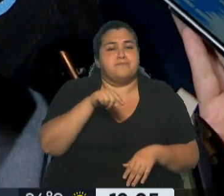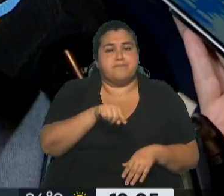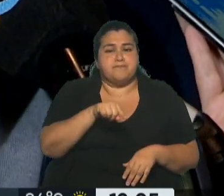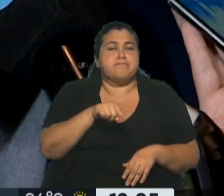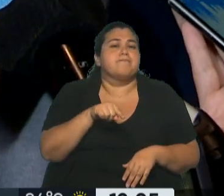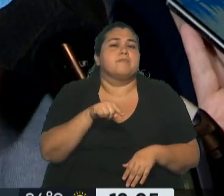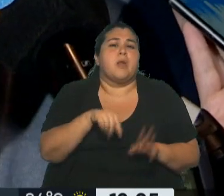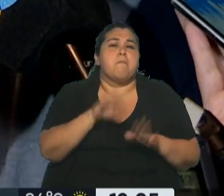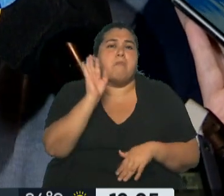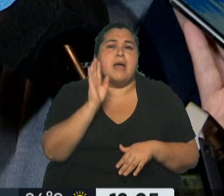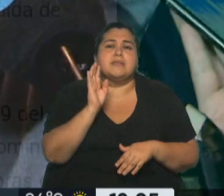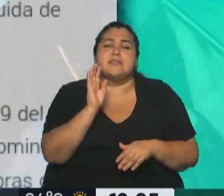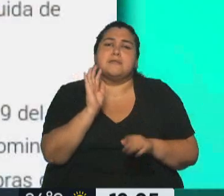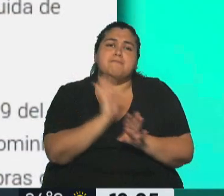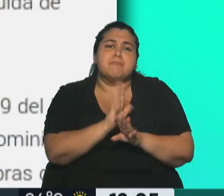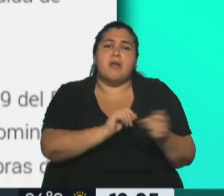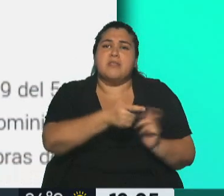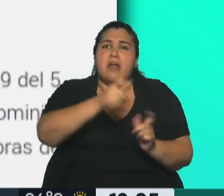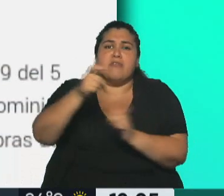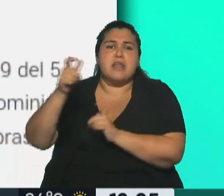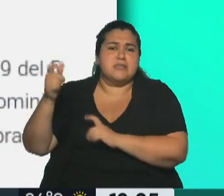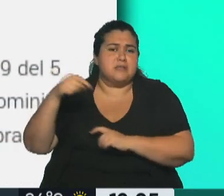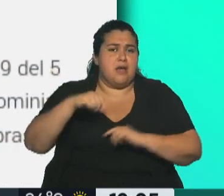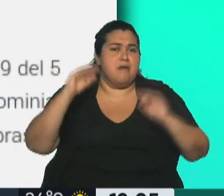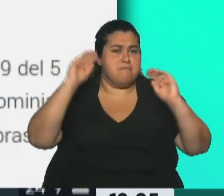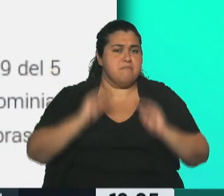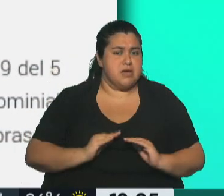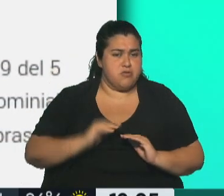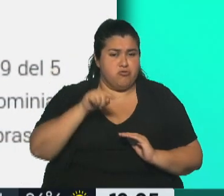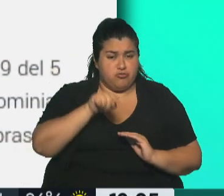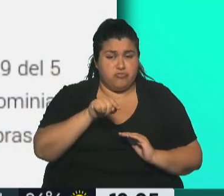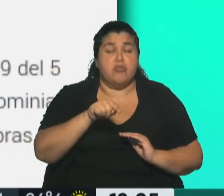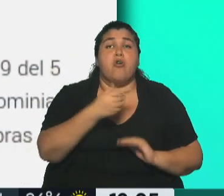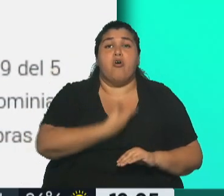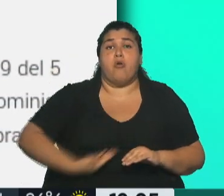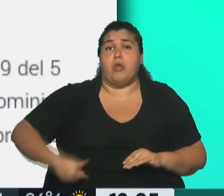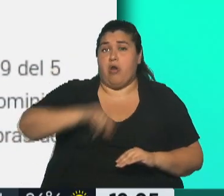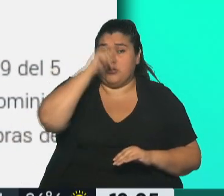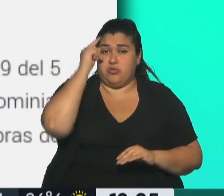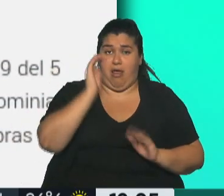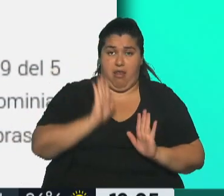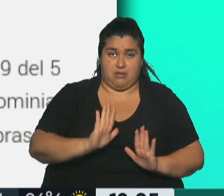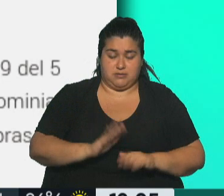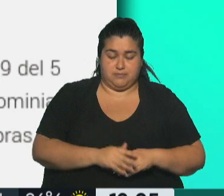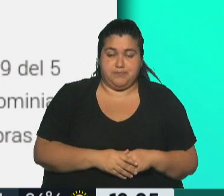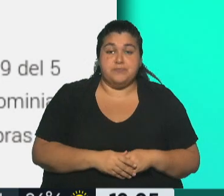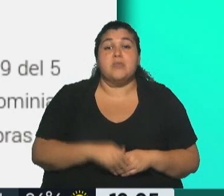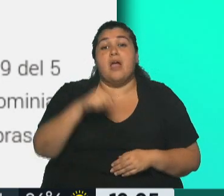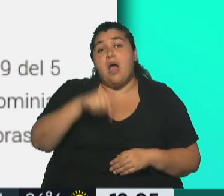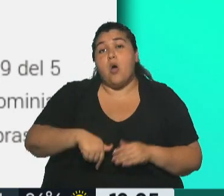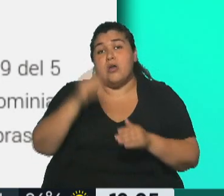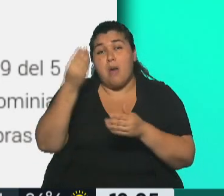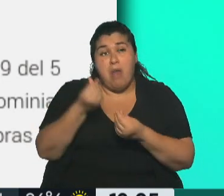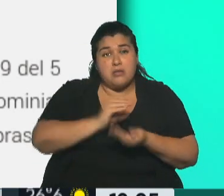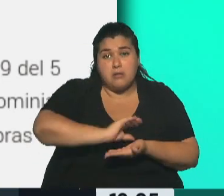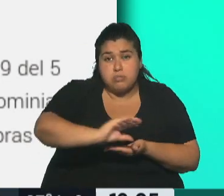restrictiva a Costa de las transferencias discrecionales que ha realizado el gobierno nacional y justamente el envío de estos fondos